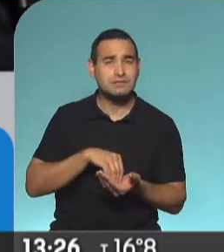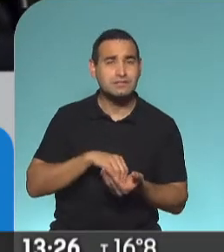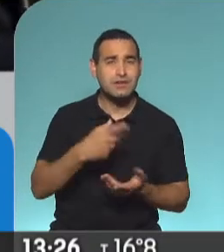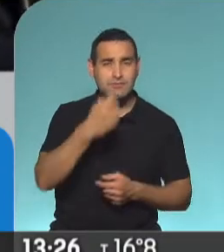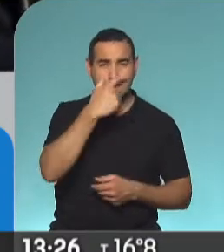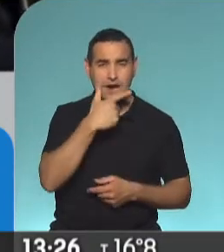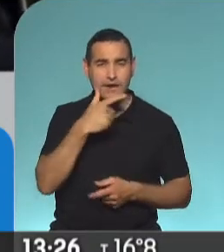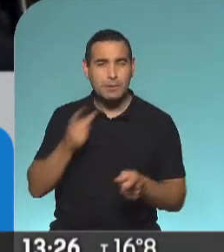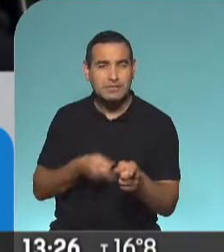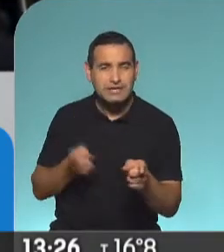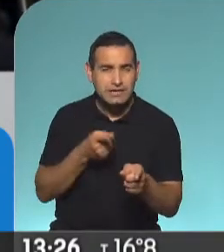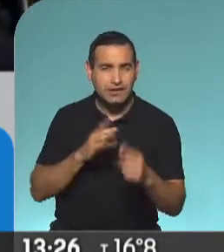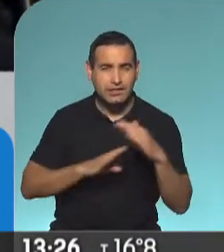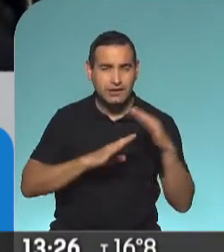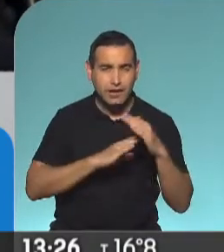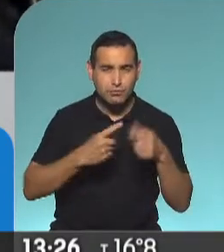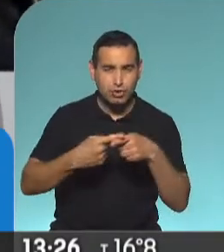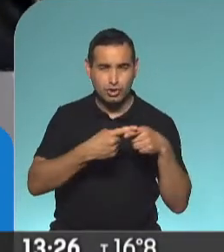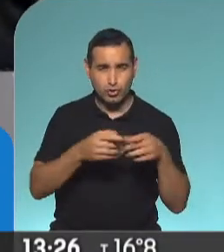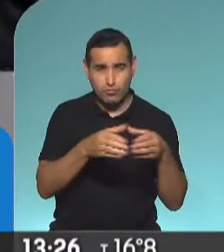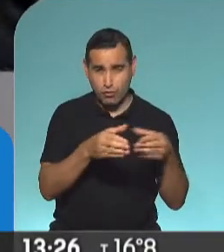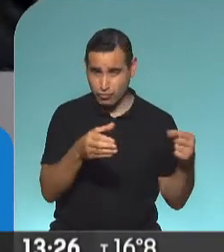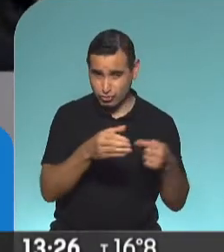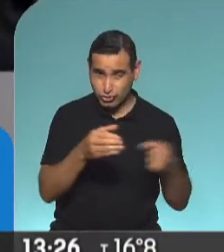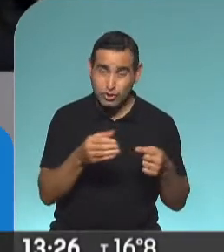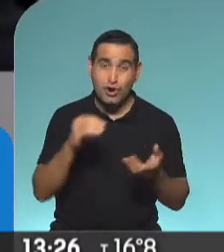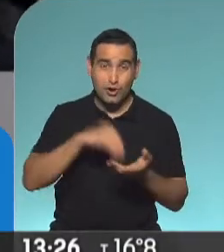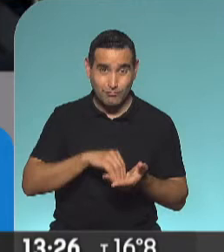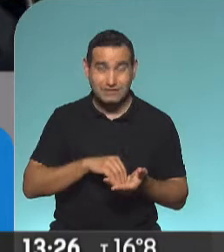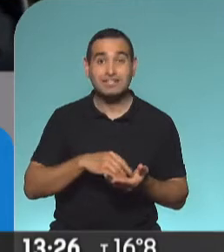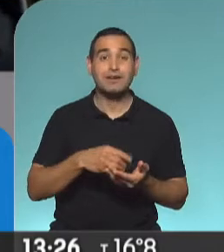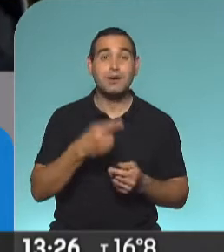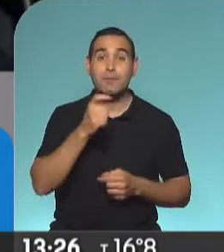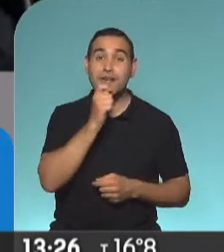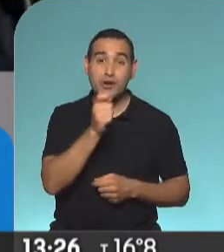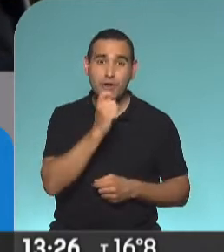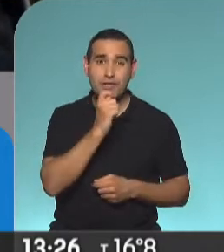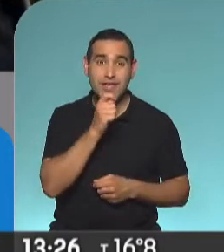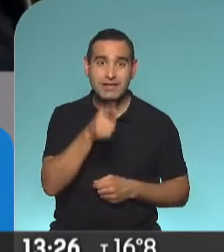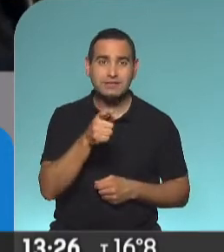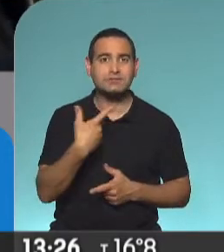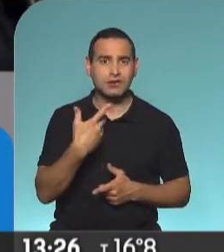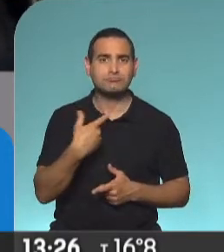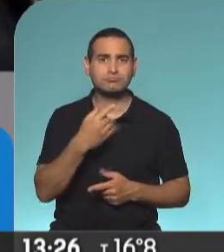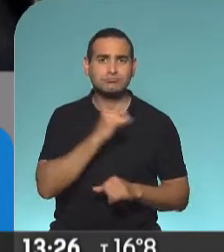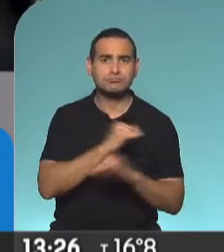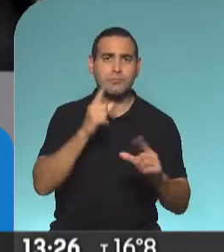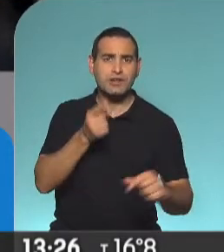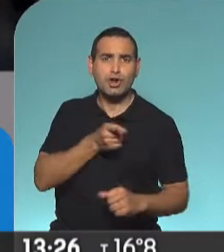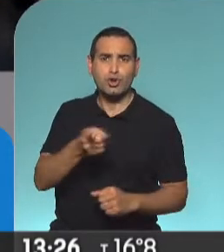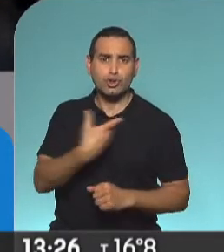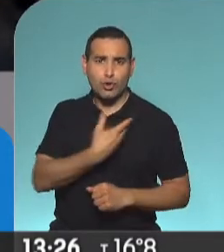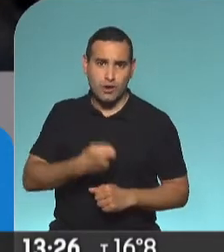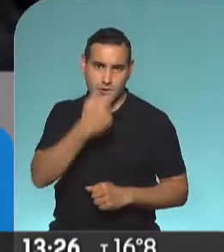Persiguió a dirigentes políticos opositores, condenó a periodistas que se animaban a tener una voz crítica a lo que